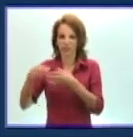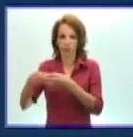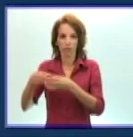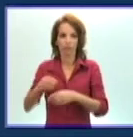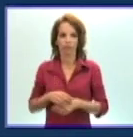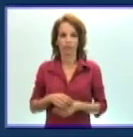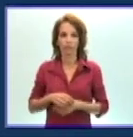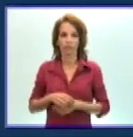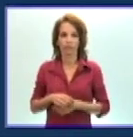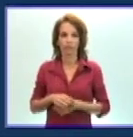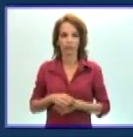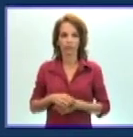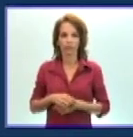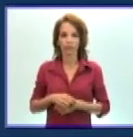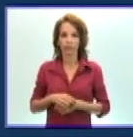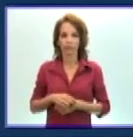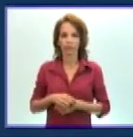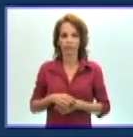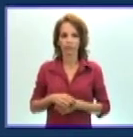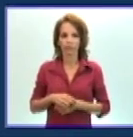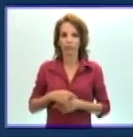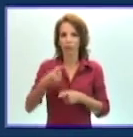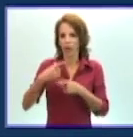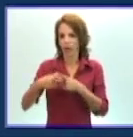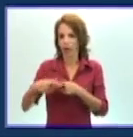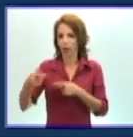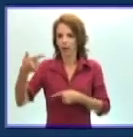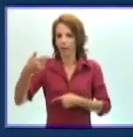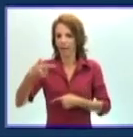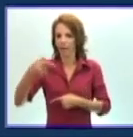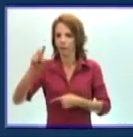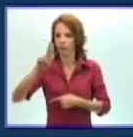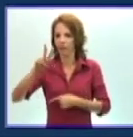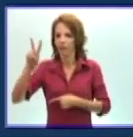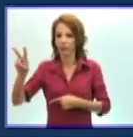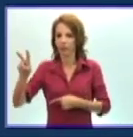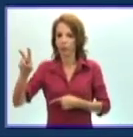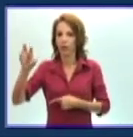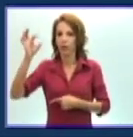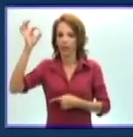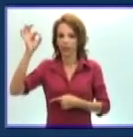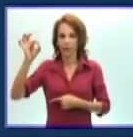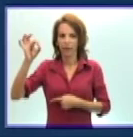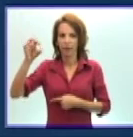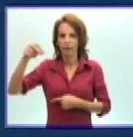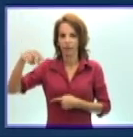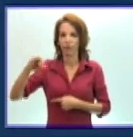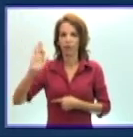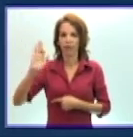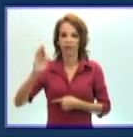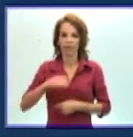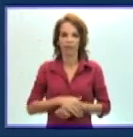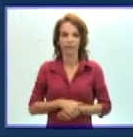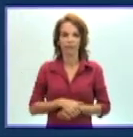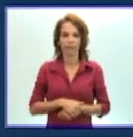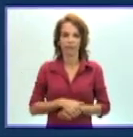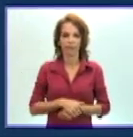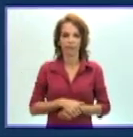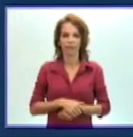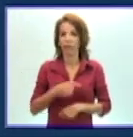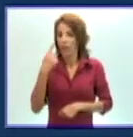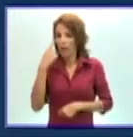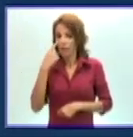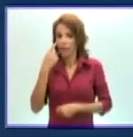la otra es menos 22 grados Fahrenheit. Bien, vamos a ver lo máximo que se